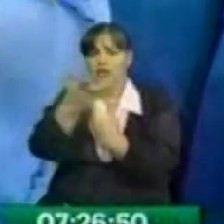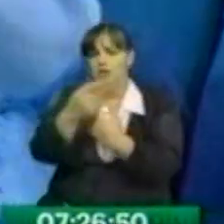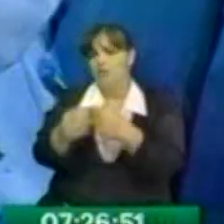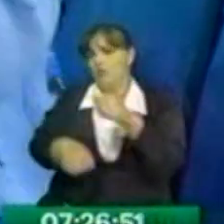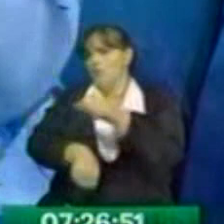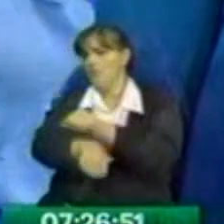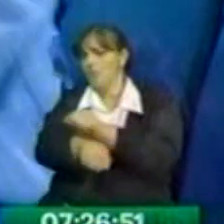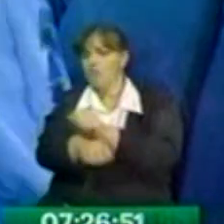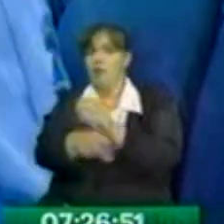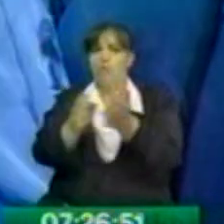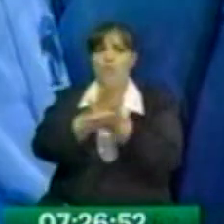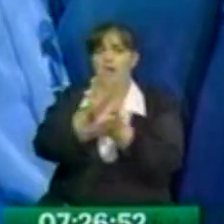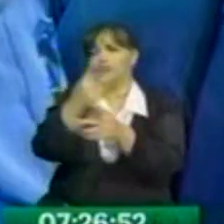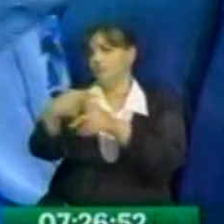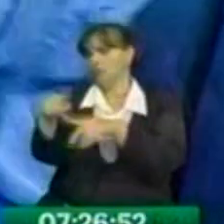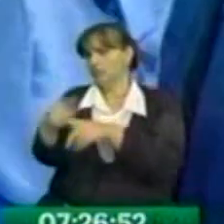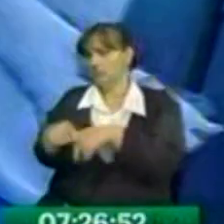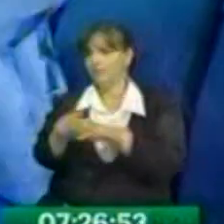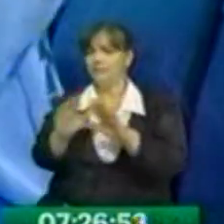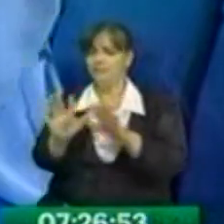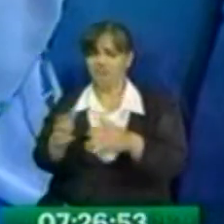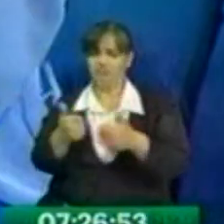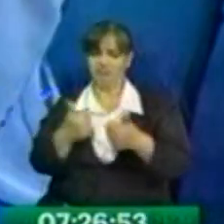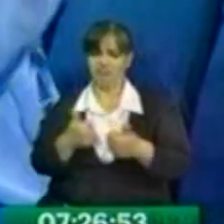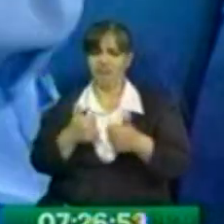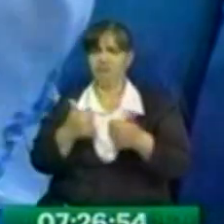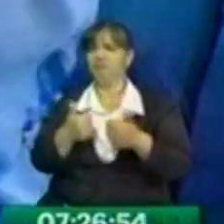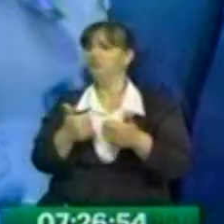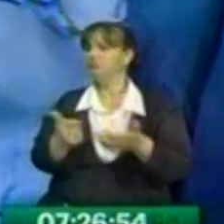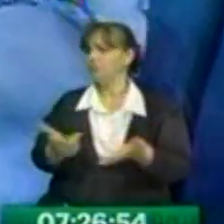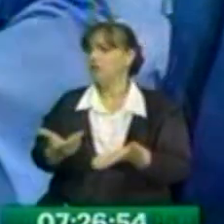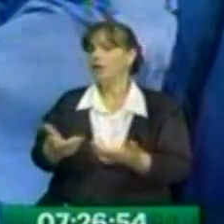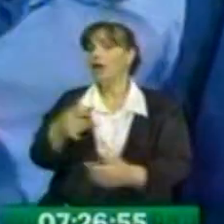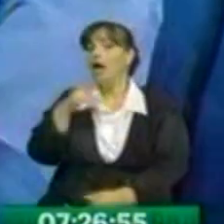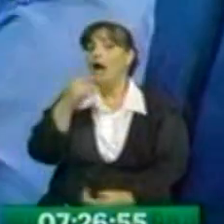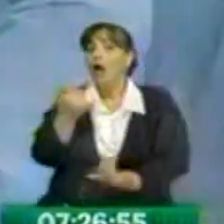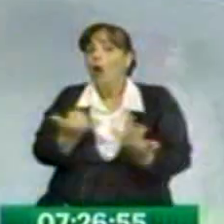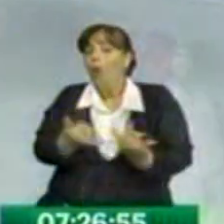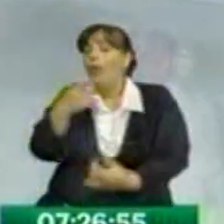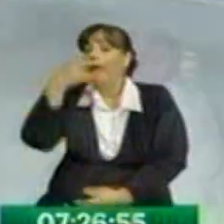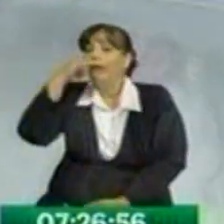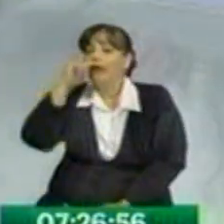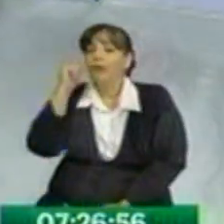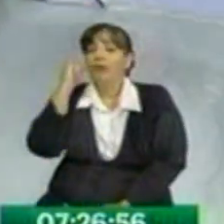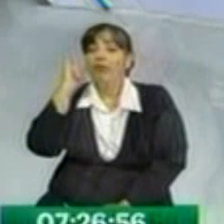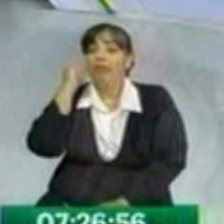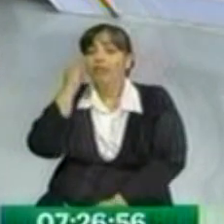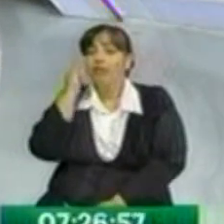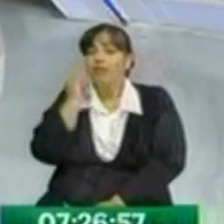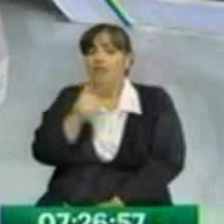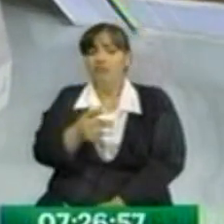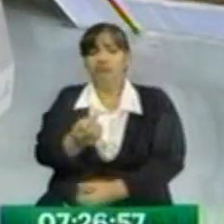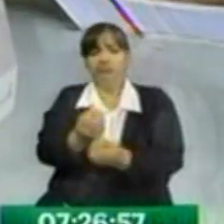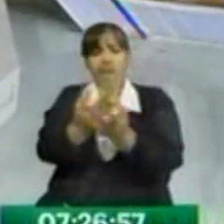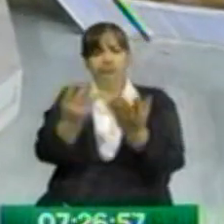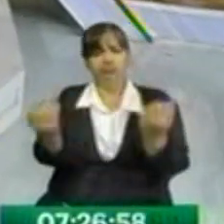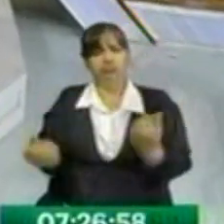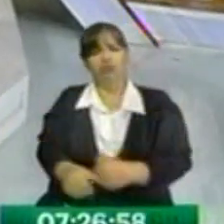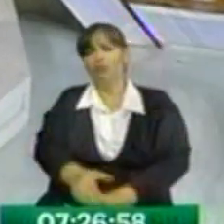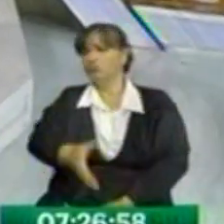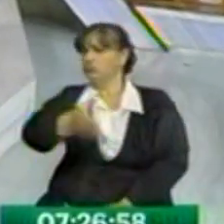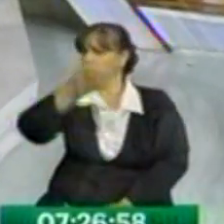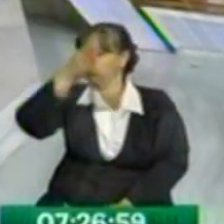está apoyando, se impulsan? Porque hay gente y sobre todo niños con mucho talento. Sí, está Arte para Todos. Arte para